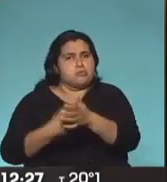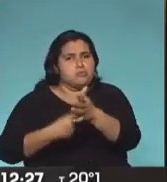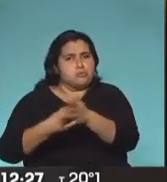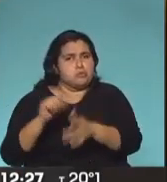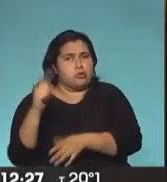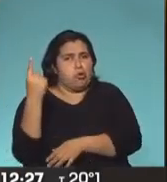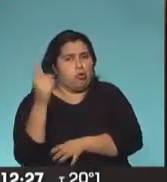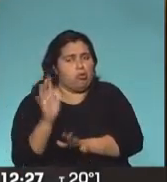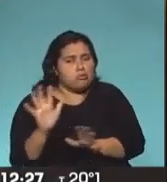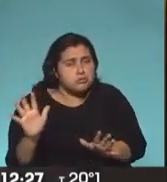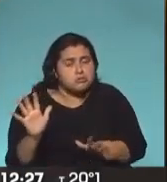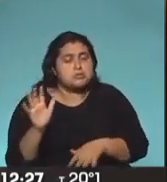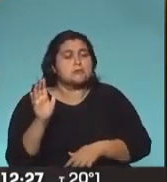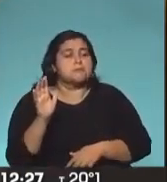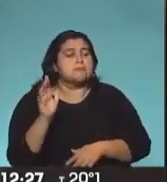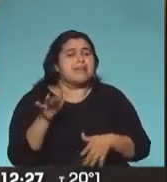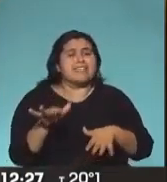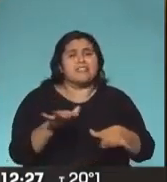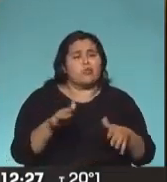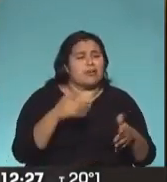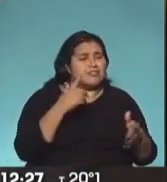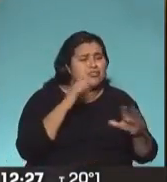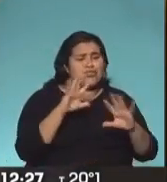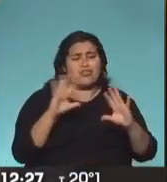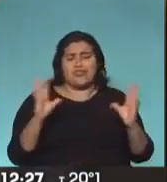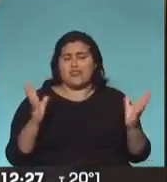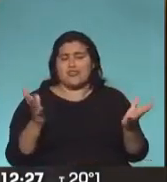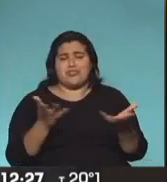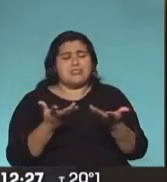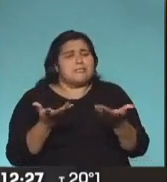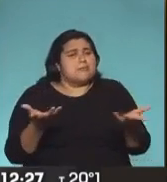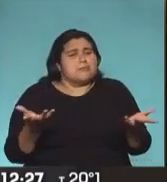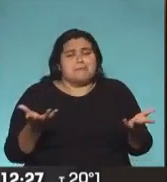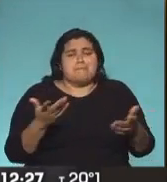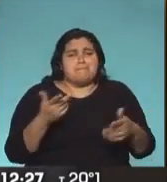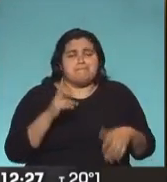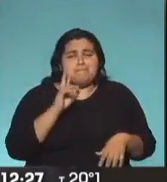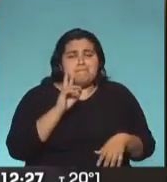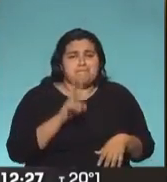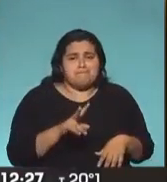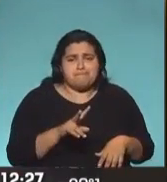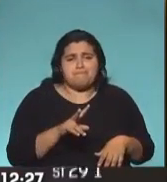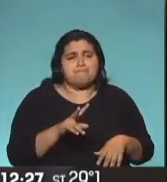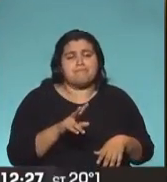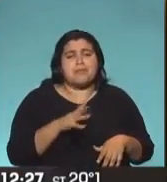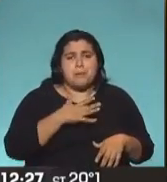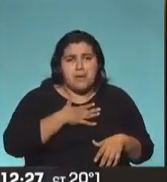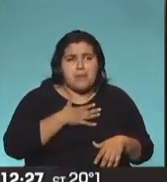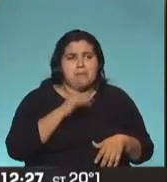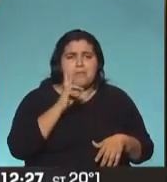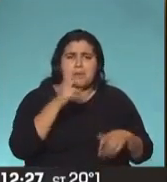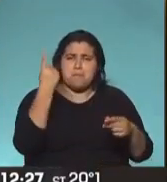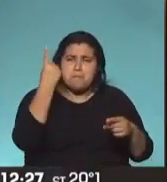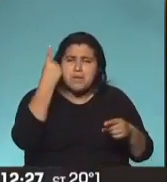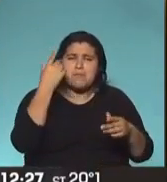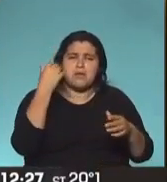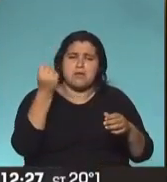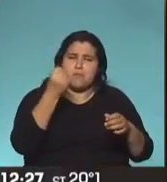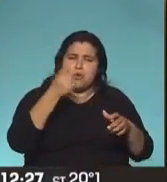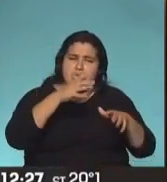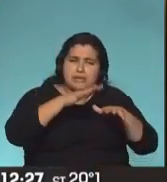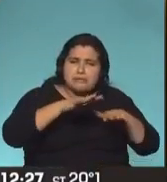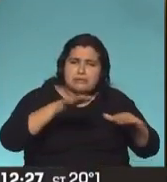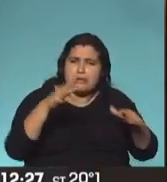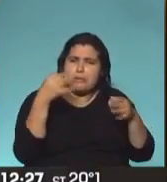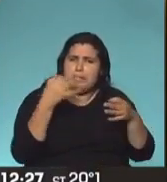más allá de lo que pase este yo creo que es clave en este sentido lograr apaciguar la situación en que se encuentra una